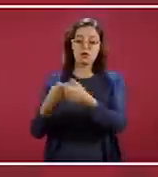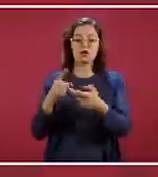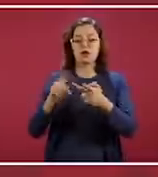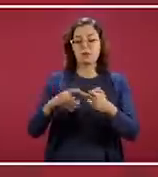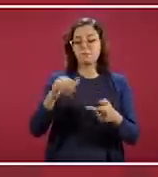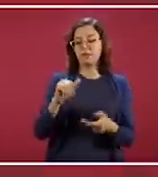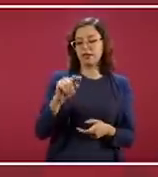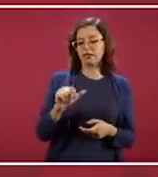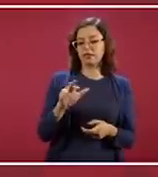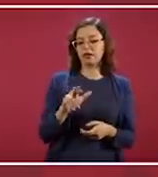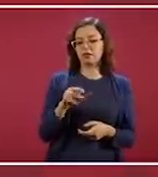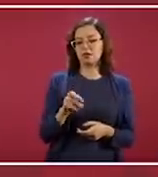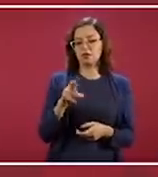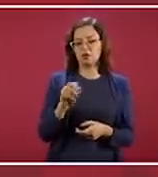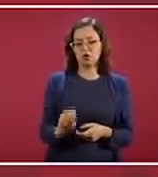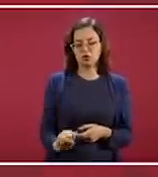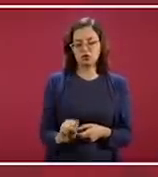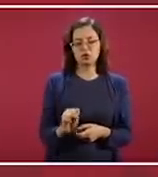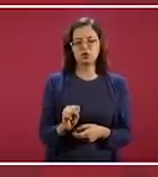Matamoros,